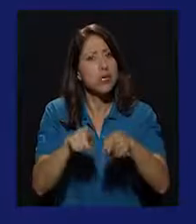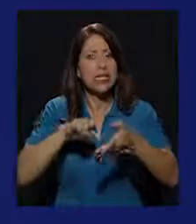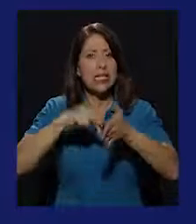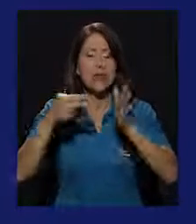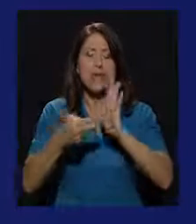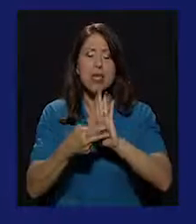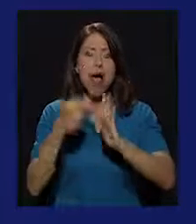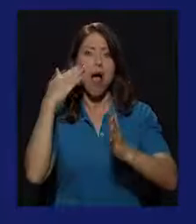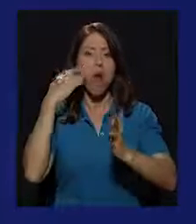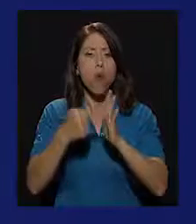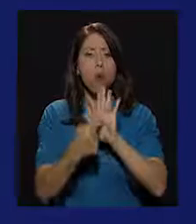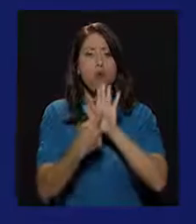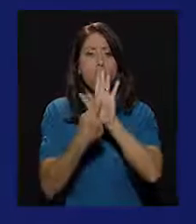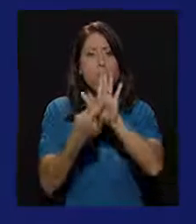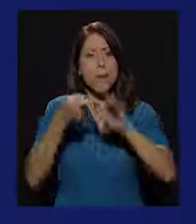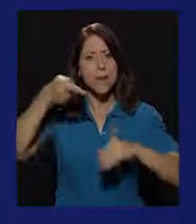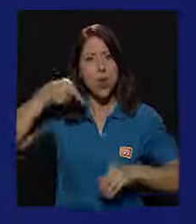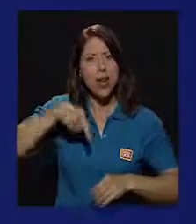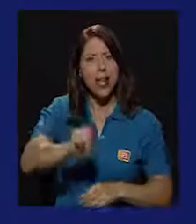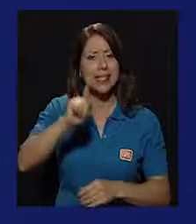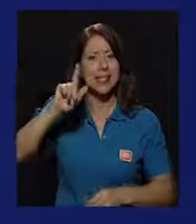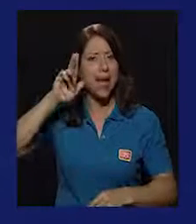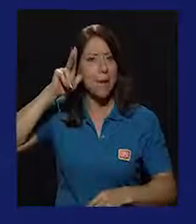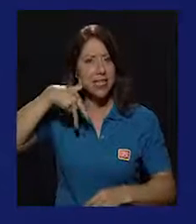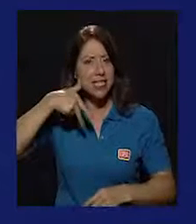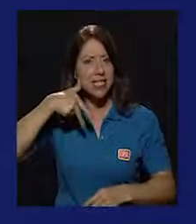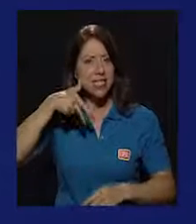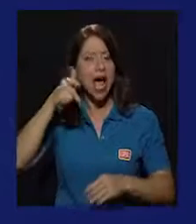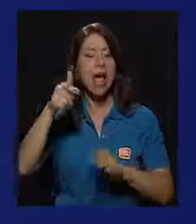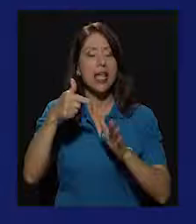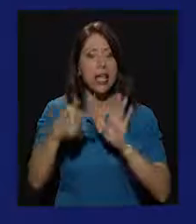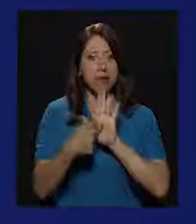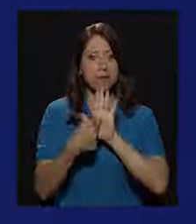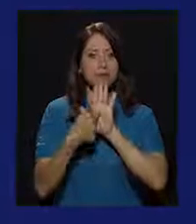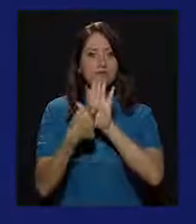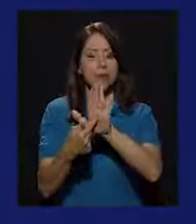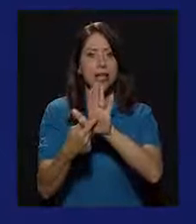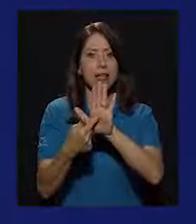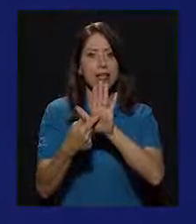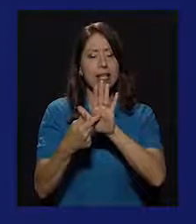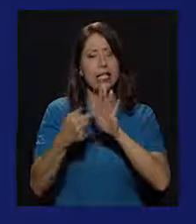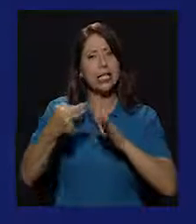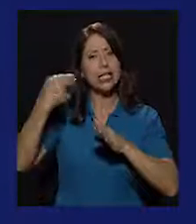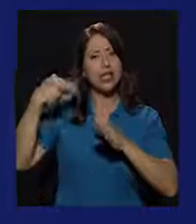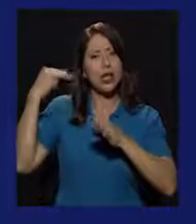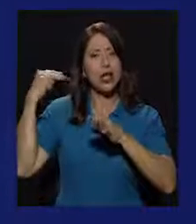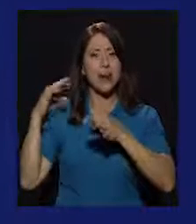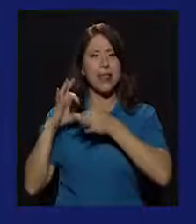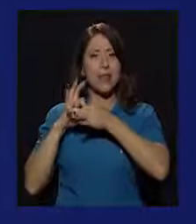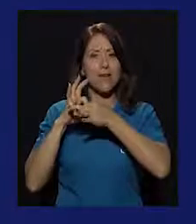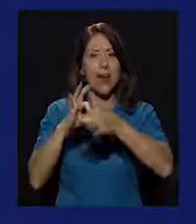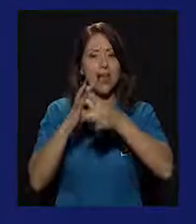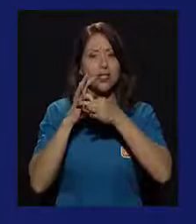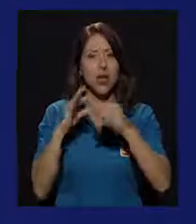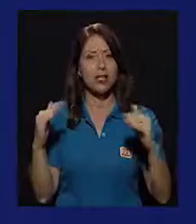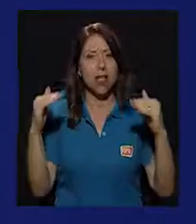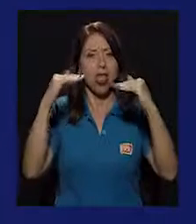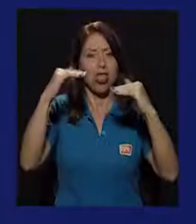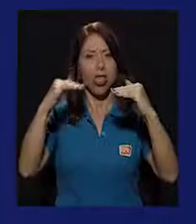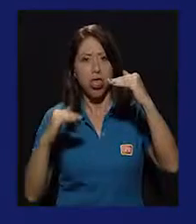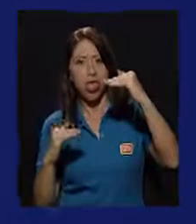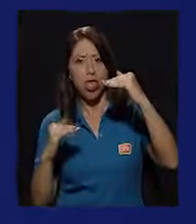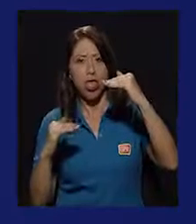constituyen un horrible retrato de la violencia machista que marca las relaciones históricamente desiguales